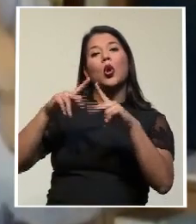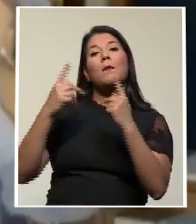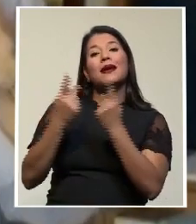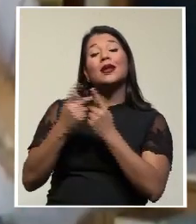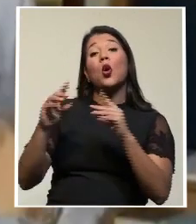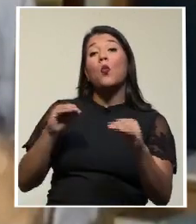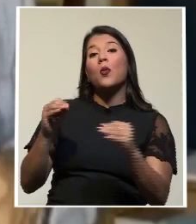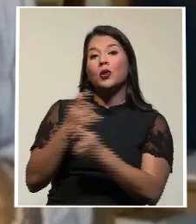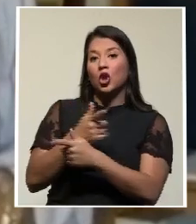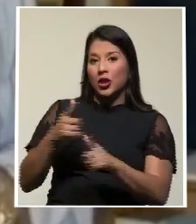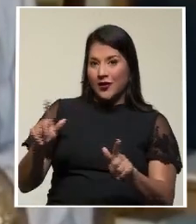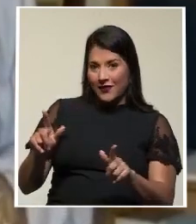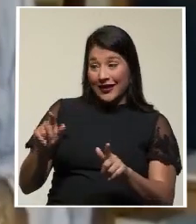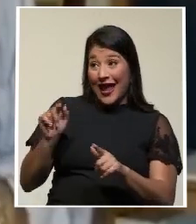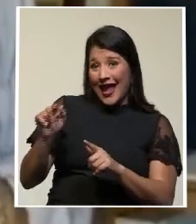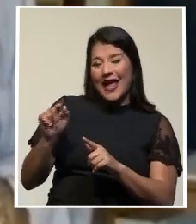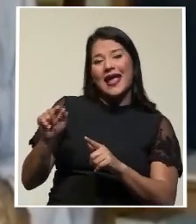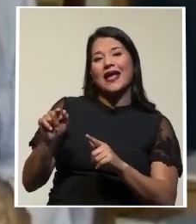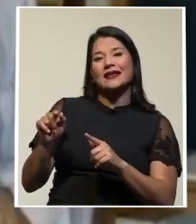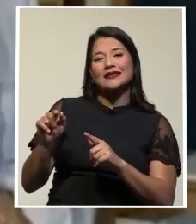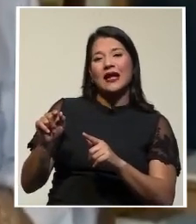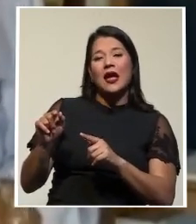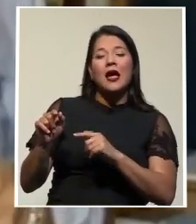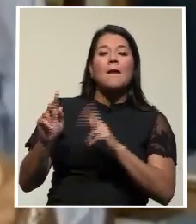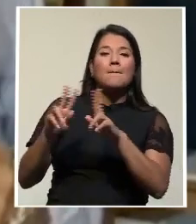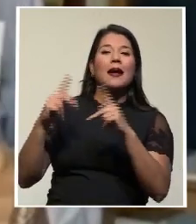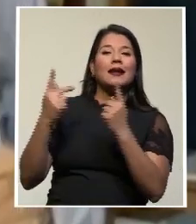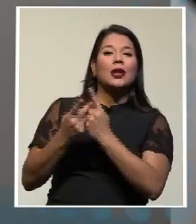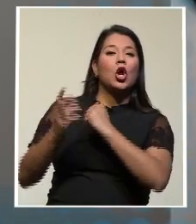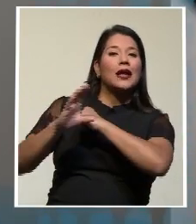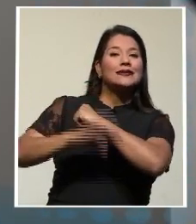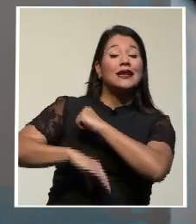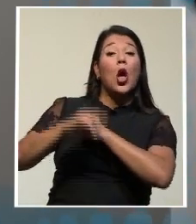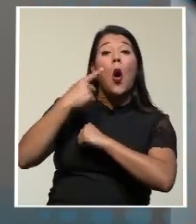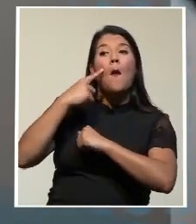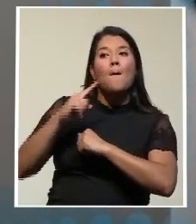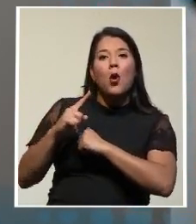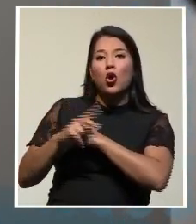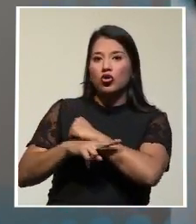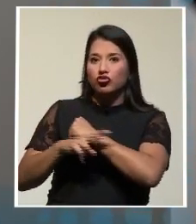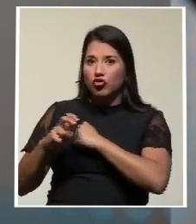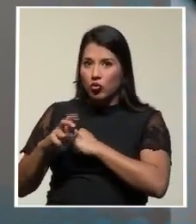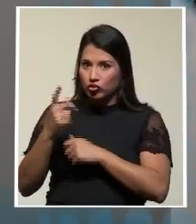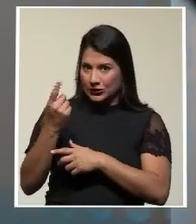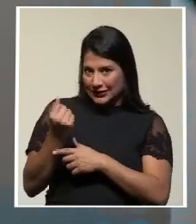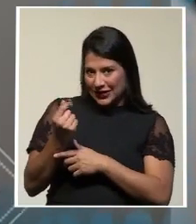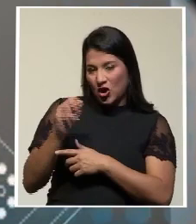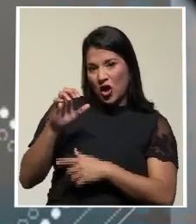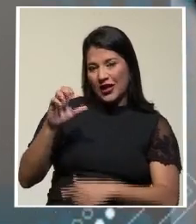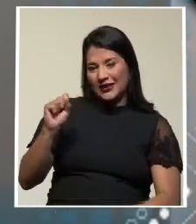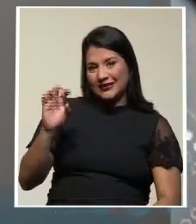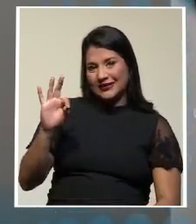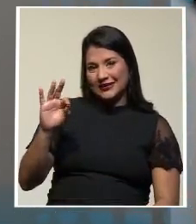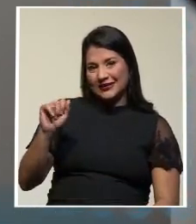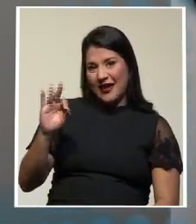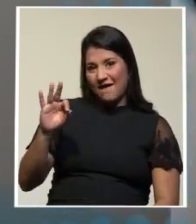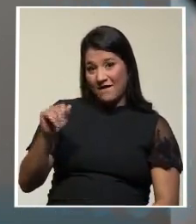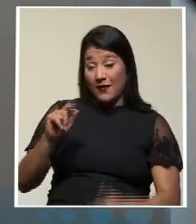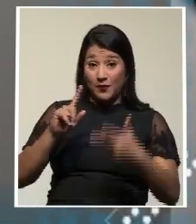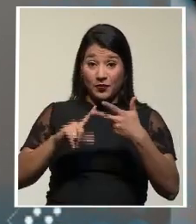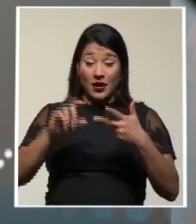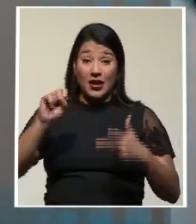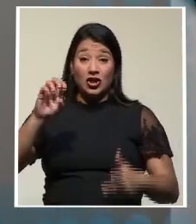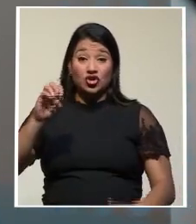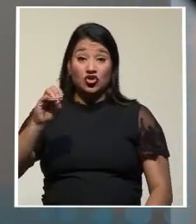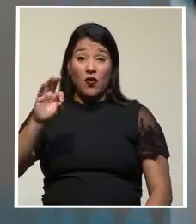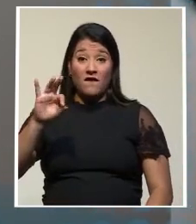Libertario, agrupación condenada por estafa al Tribunal Supremo de Elecciones. La economista Sofía Guillén, por su parte, fue electa por primer lugar en